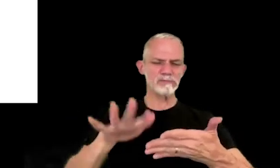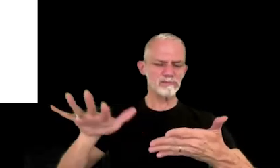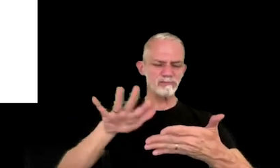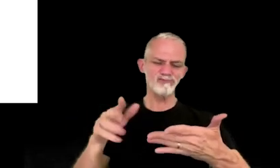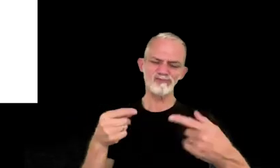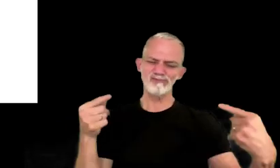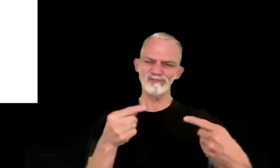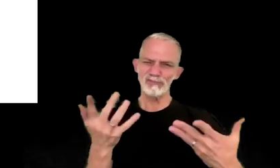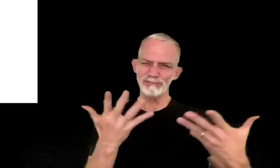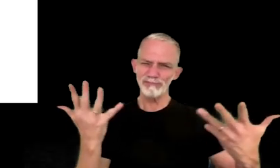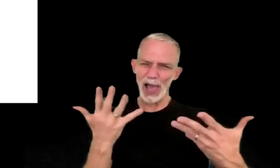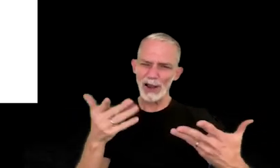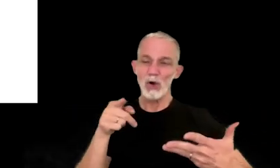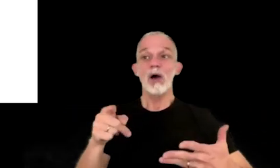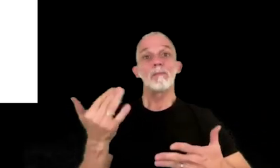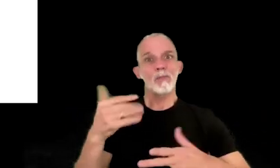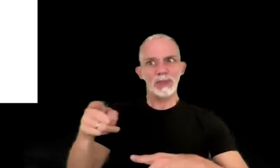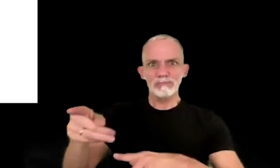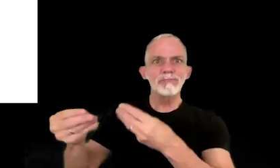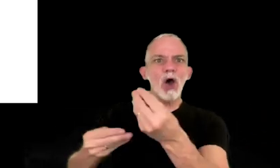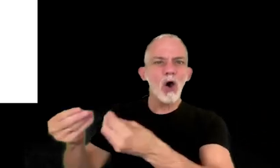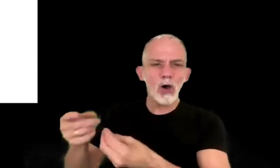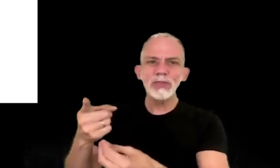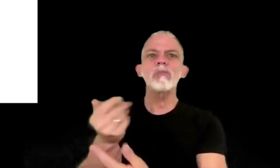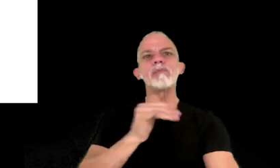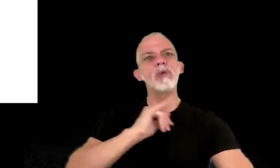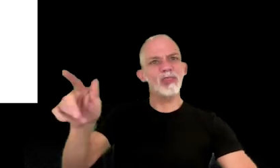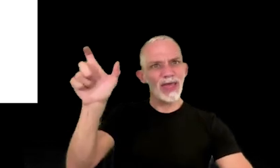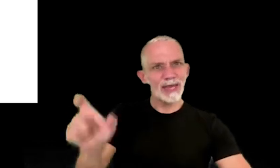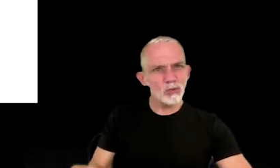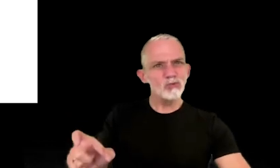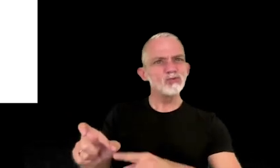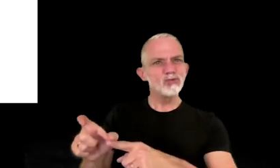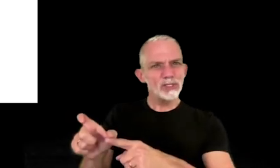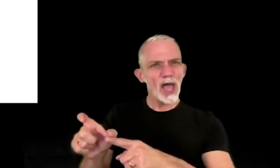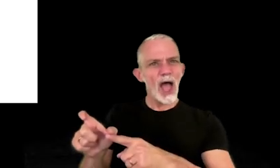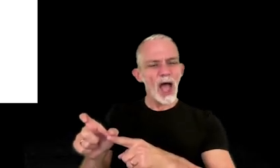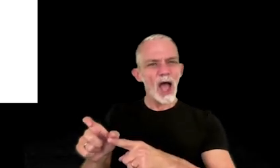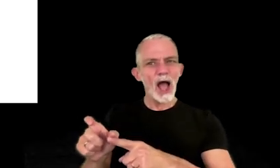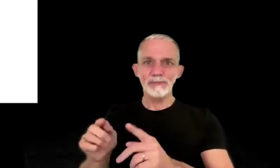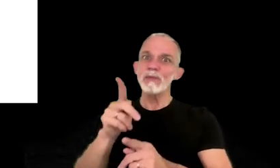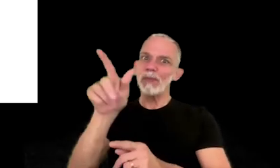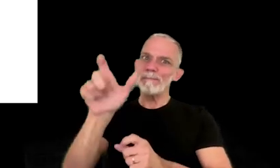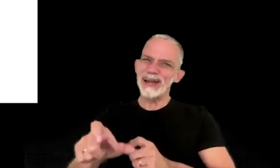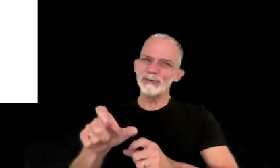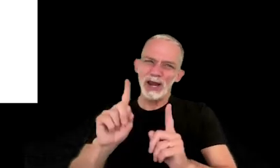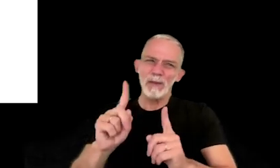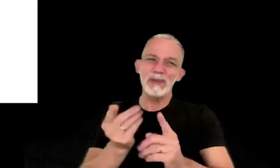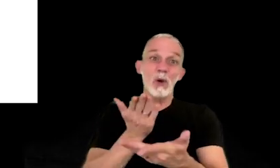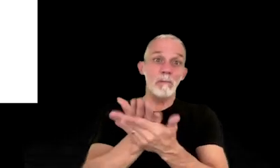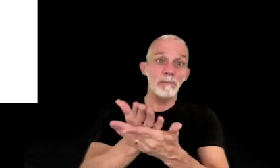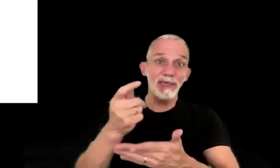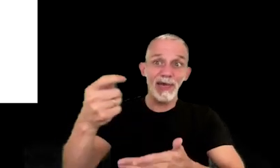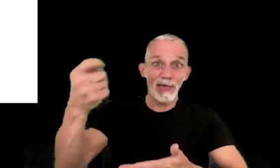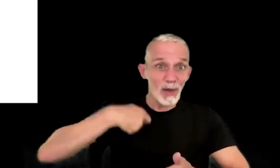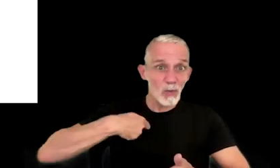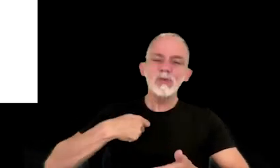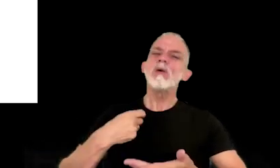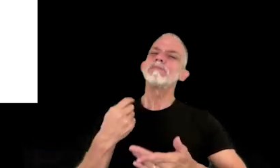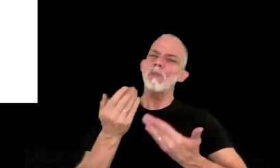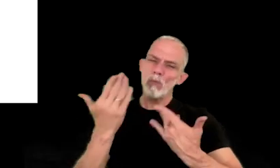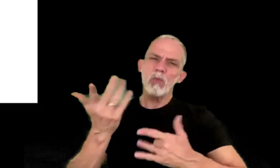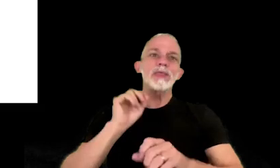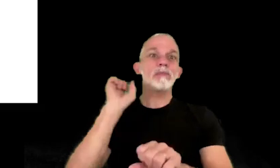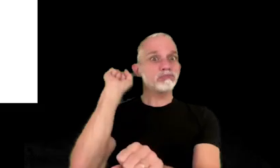inconsistencias, hoy puede llegar a ser denunciado junto con el solicitante de la devolución por régimen